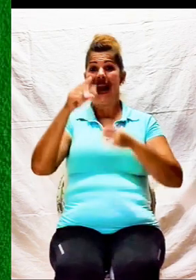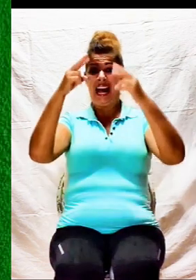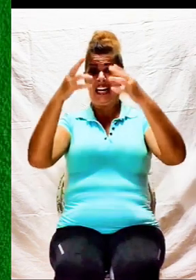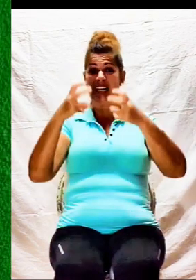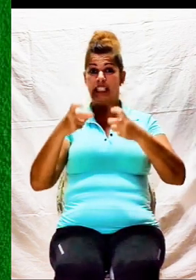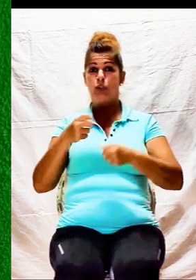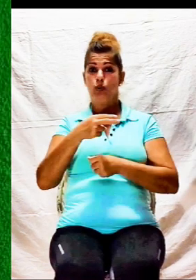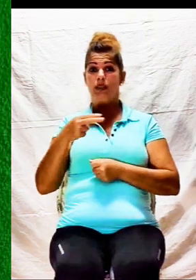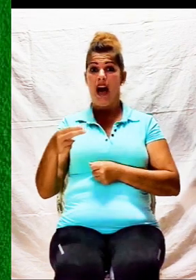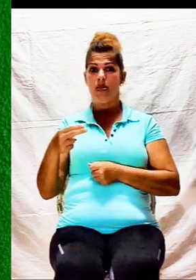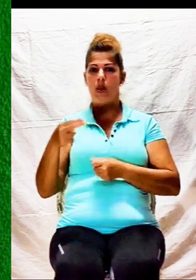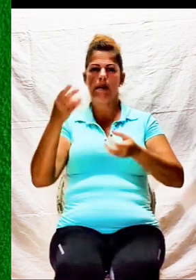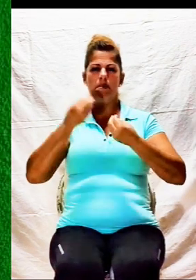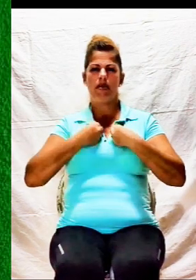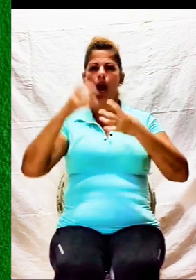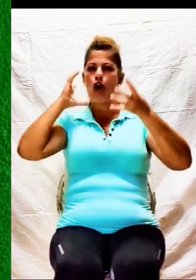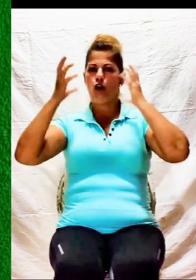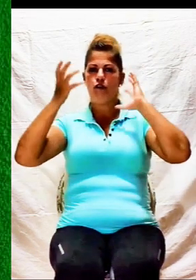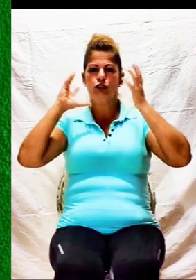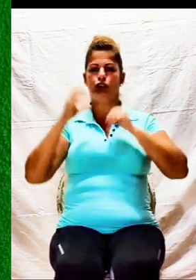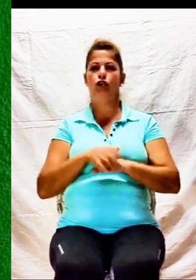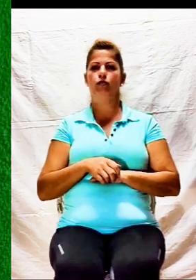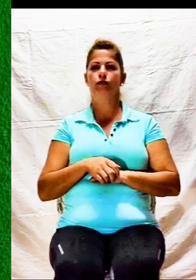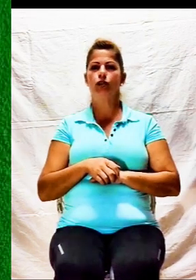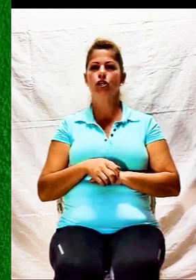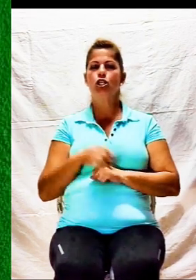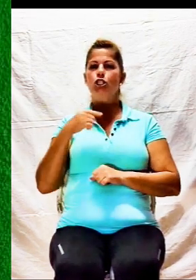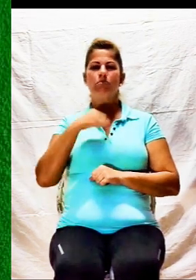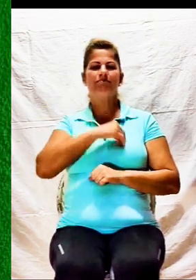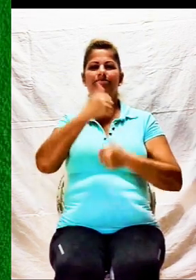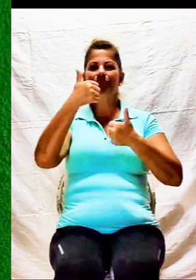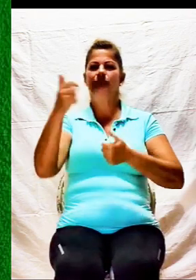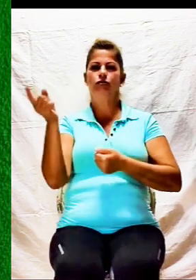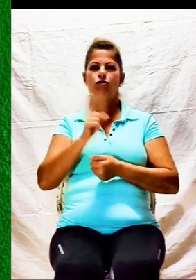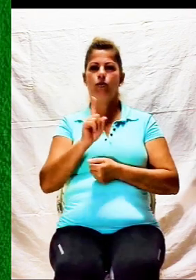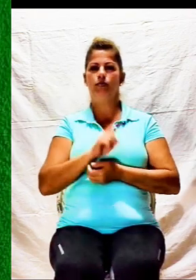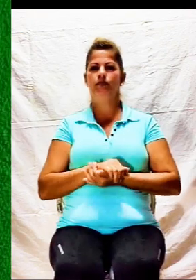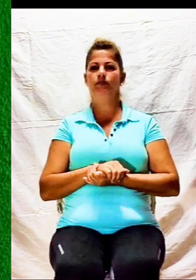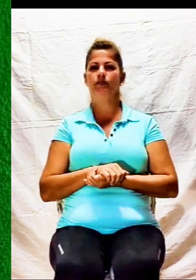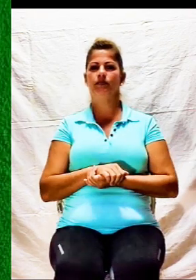El resultado es la confusión y el desequilibrio emocional.